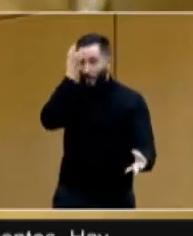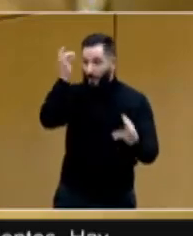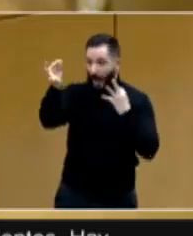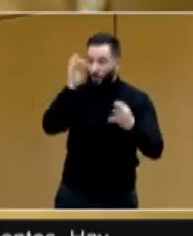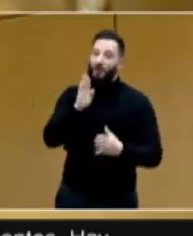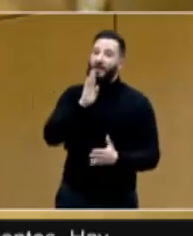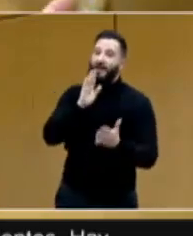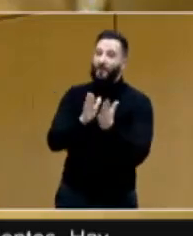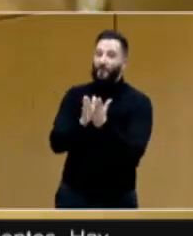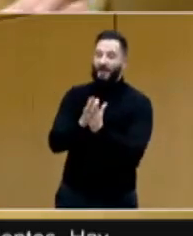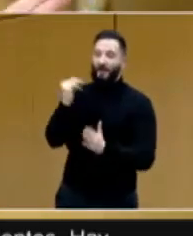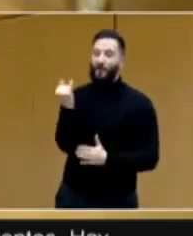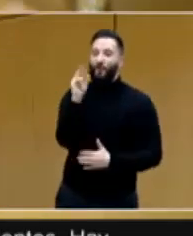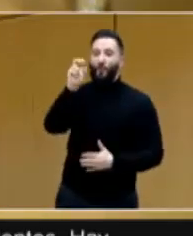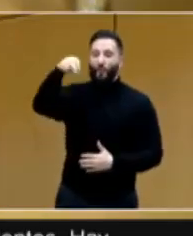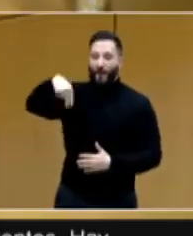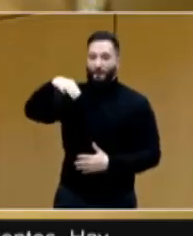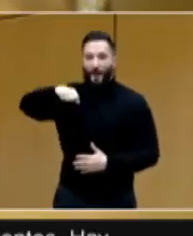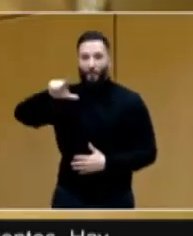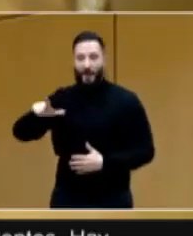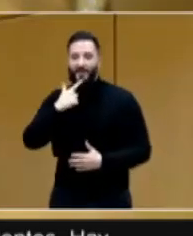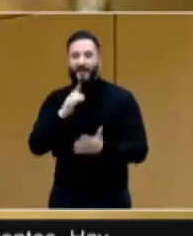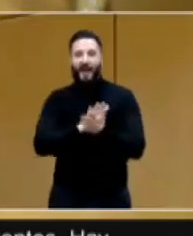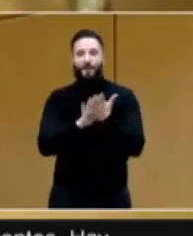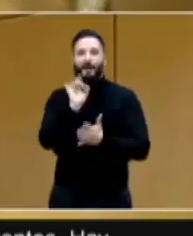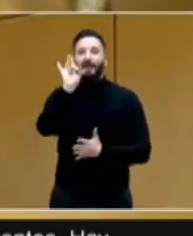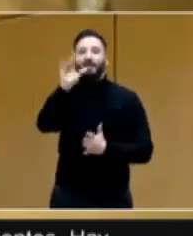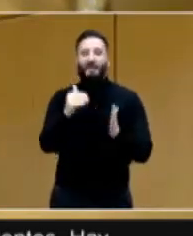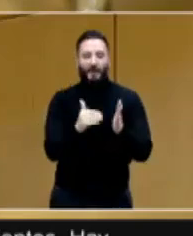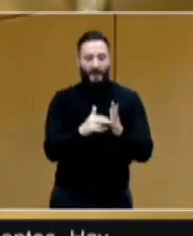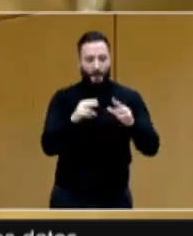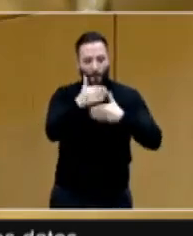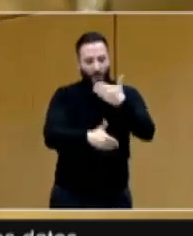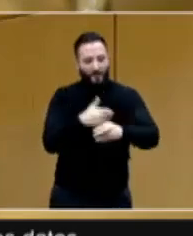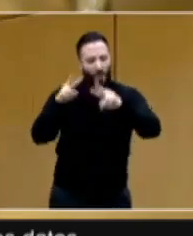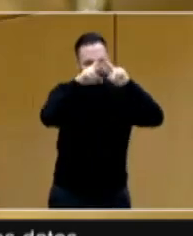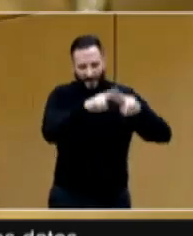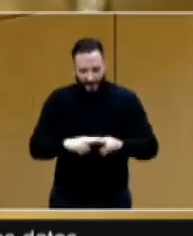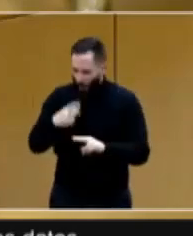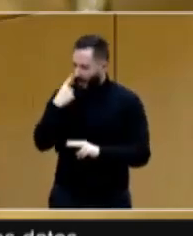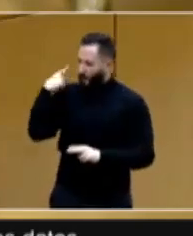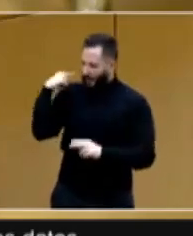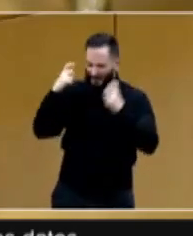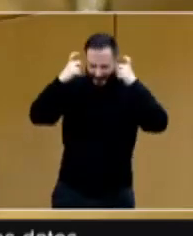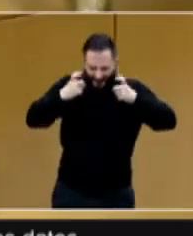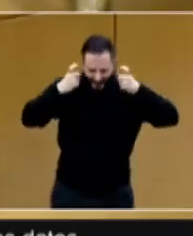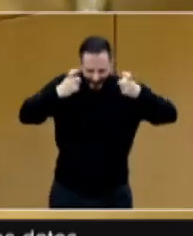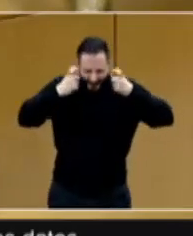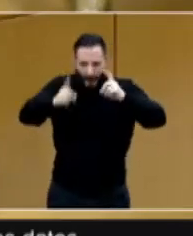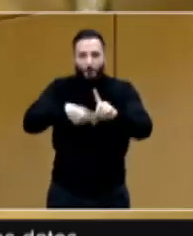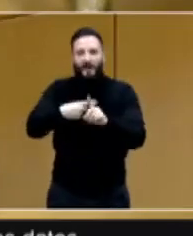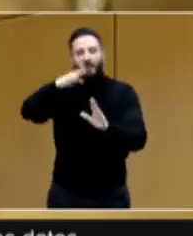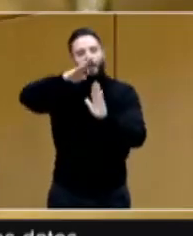también Juan Manuel hablaras de unos 15.000 procedimientos revisados el año pasado con mucho esfuerzo y con un mini programa